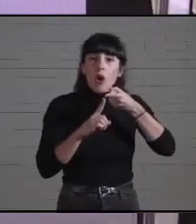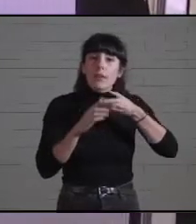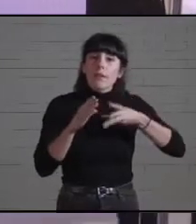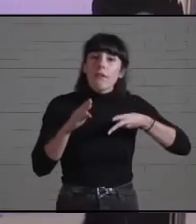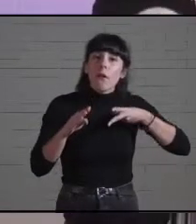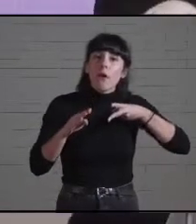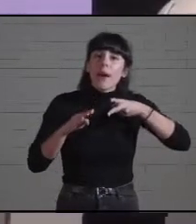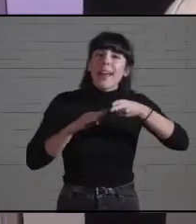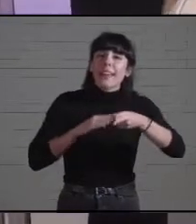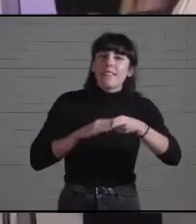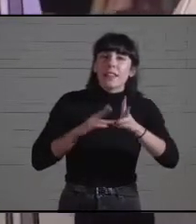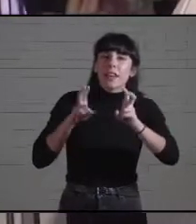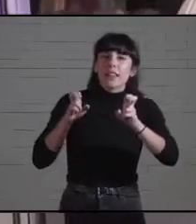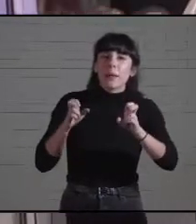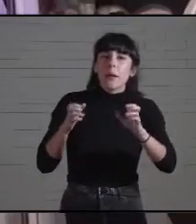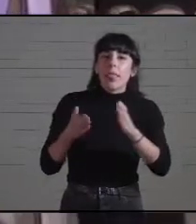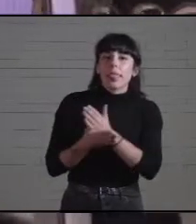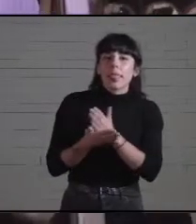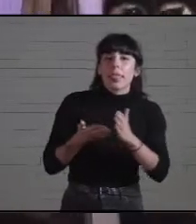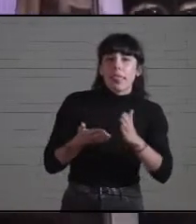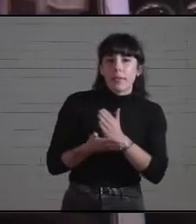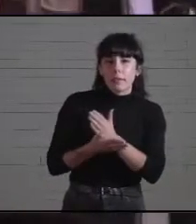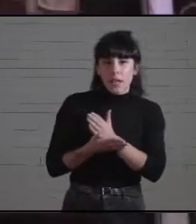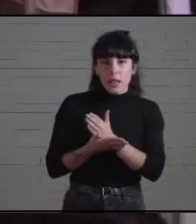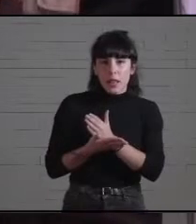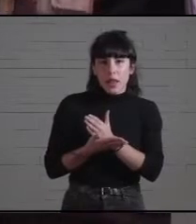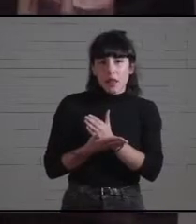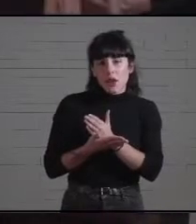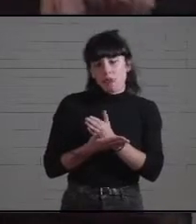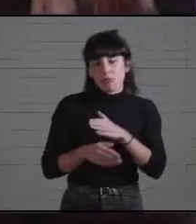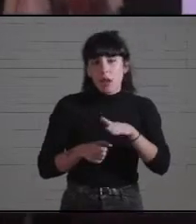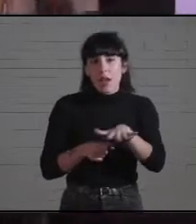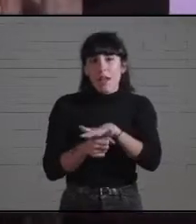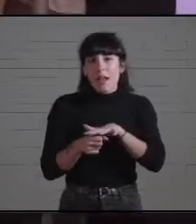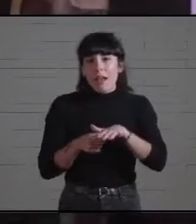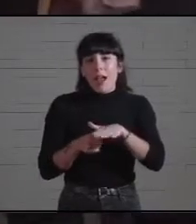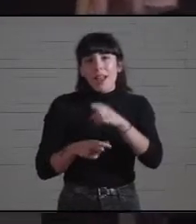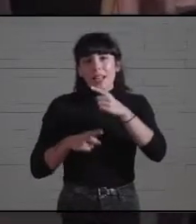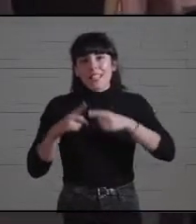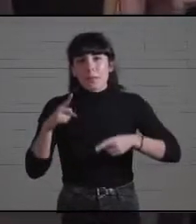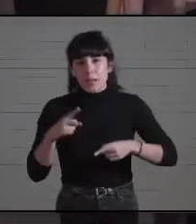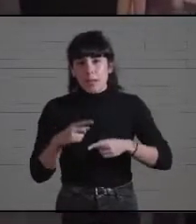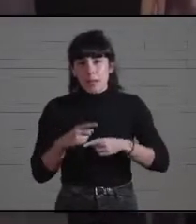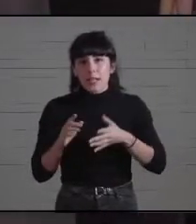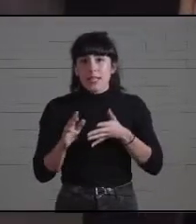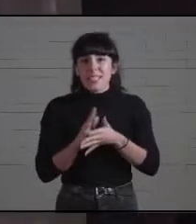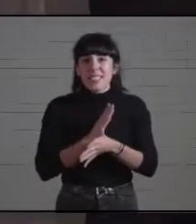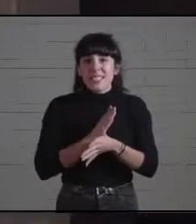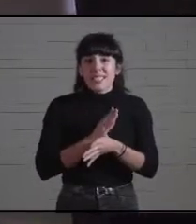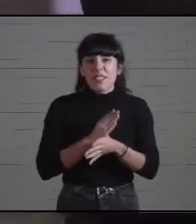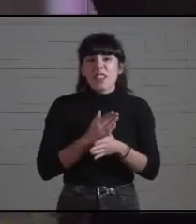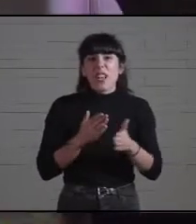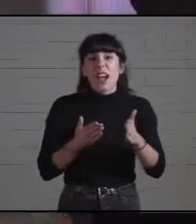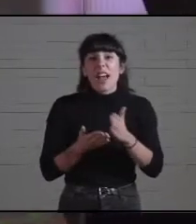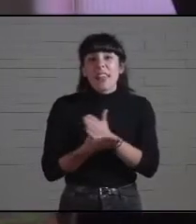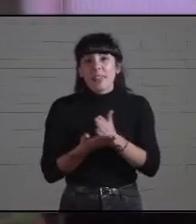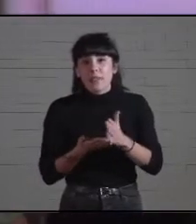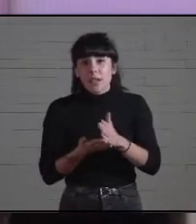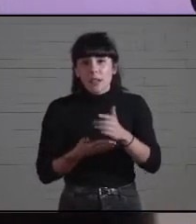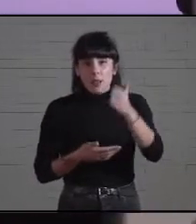el sesgo de clase media que suelen tener estos estudios y el sesgo también de